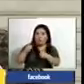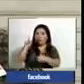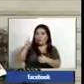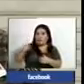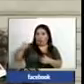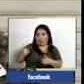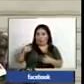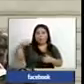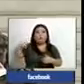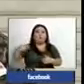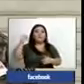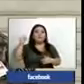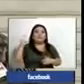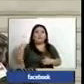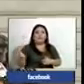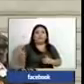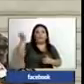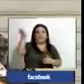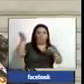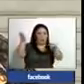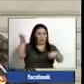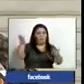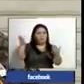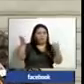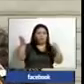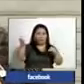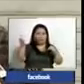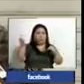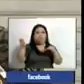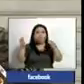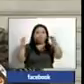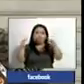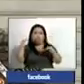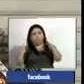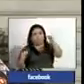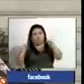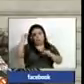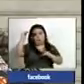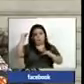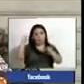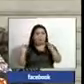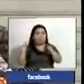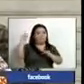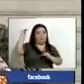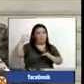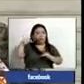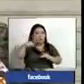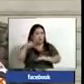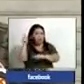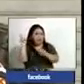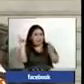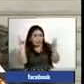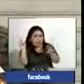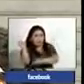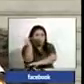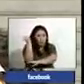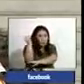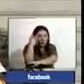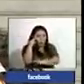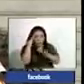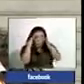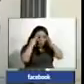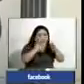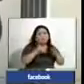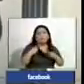pasado. Eso es un indicador que, no obstante estar trabajando nosotros en esta emergencia, tampoco se ha descuidado la parte de